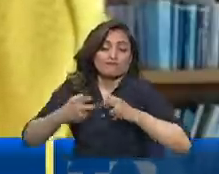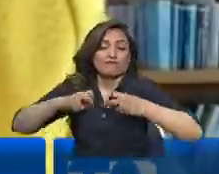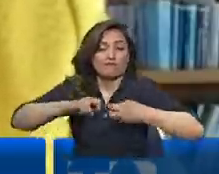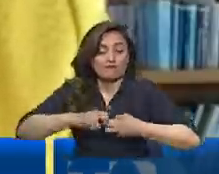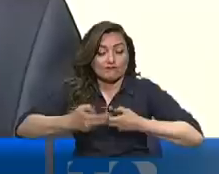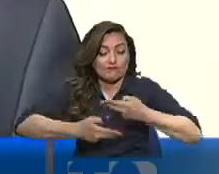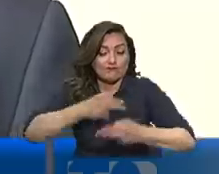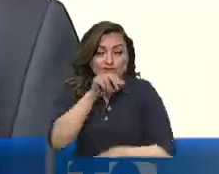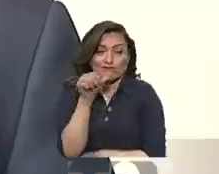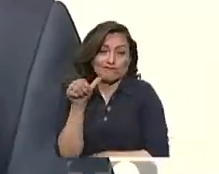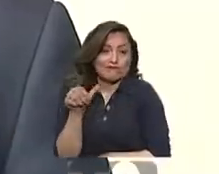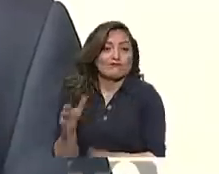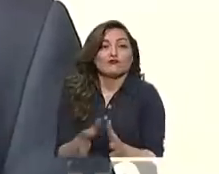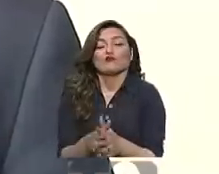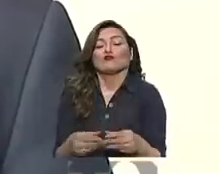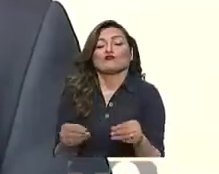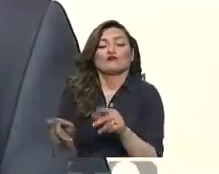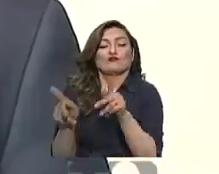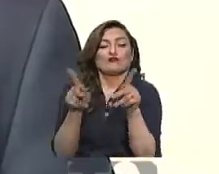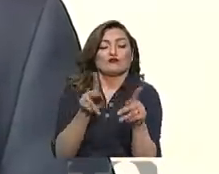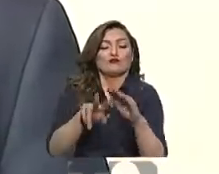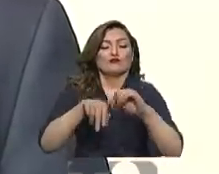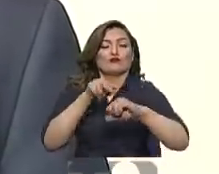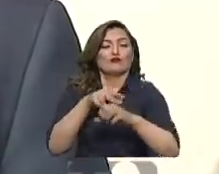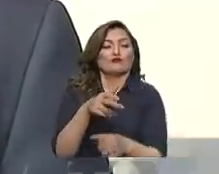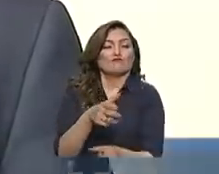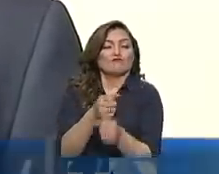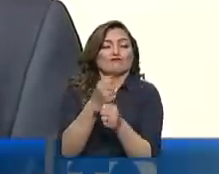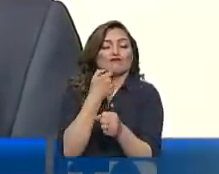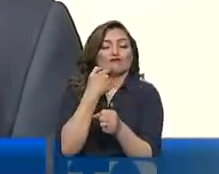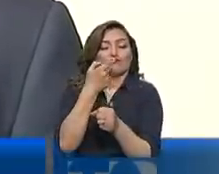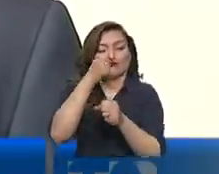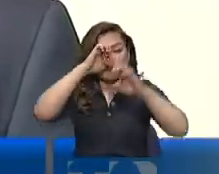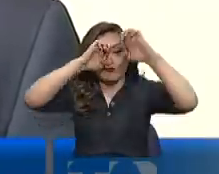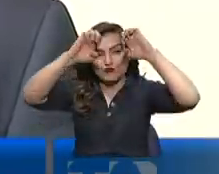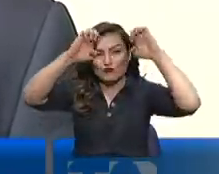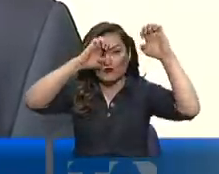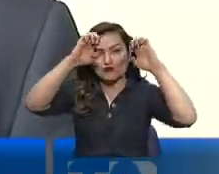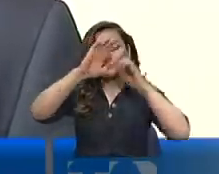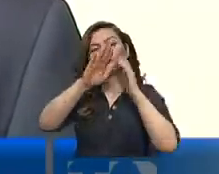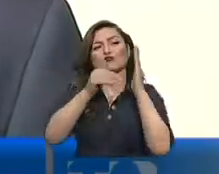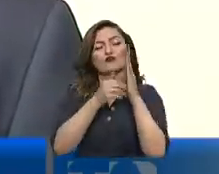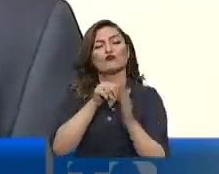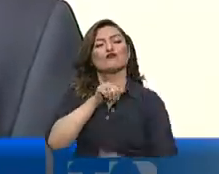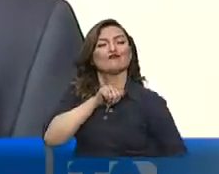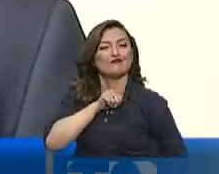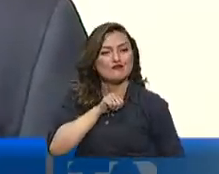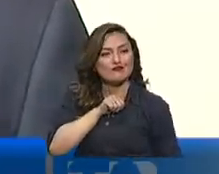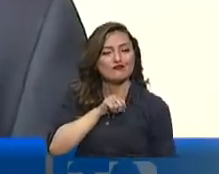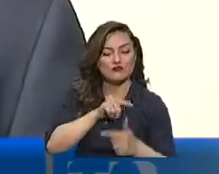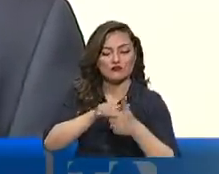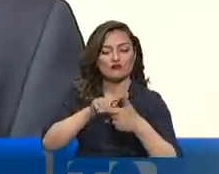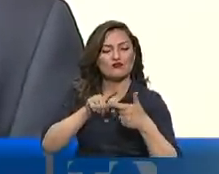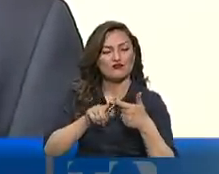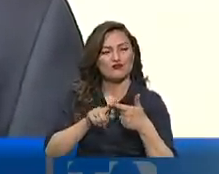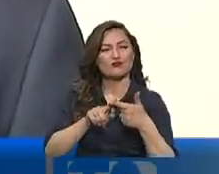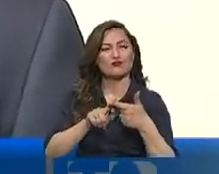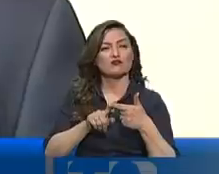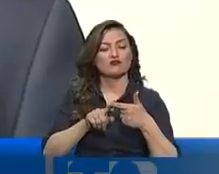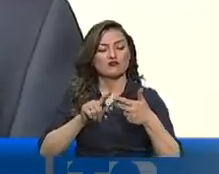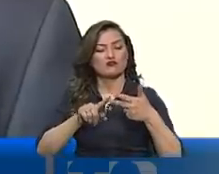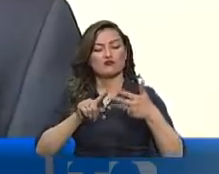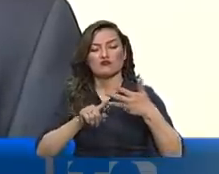del narcotráfico. En el Plan Nacional de Seguridad se establecen estrategias contra la delincuencia, pero también se establecen